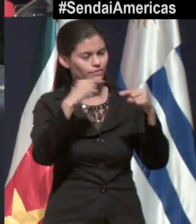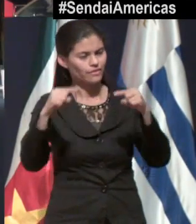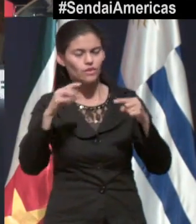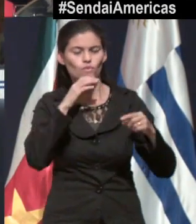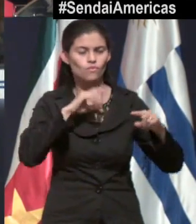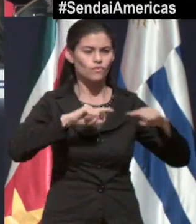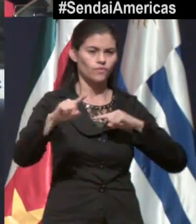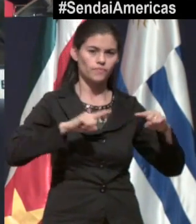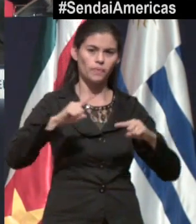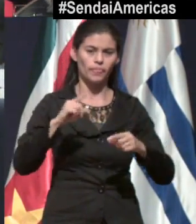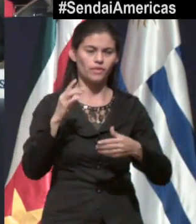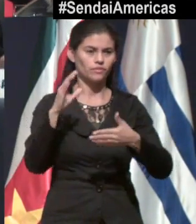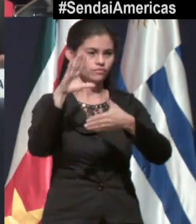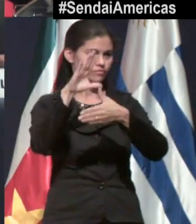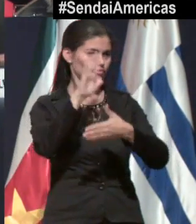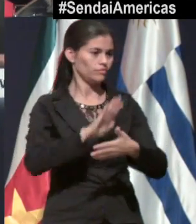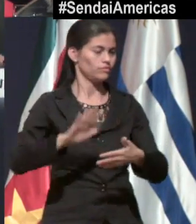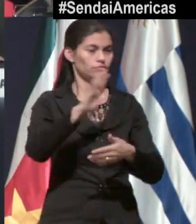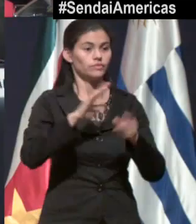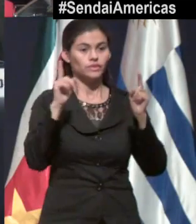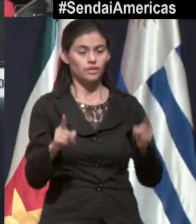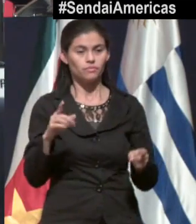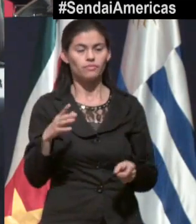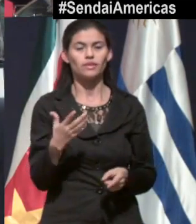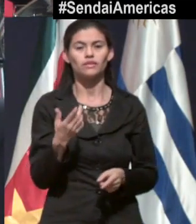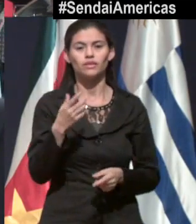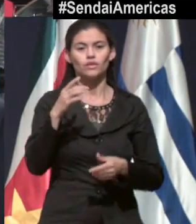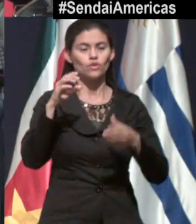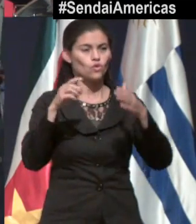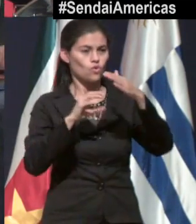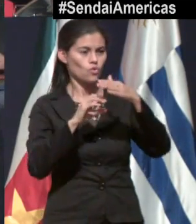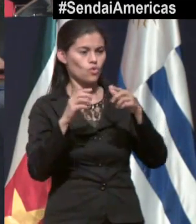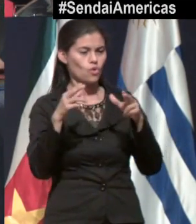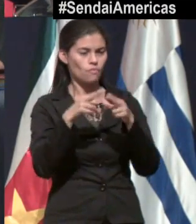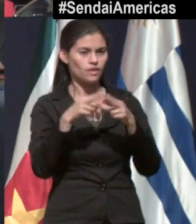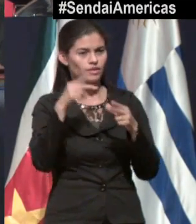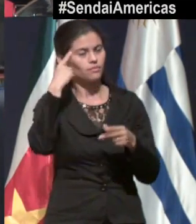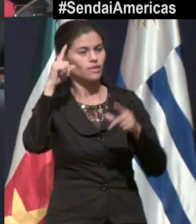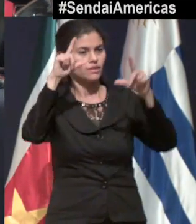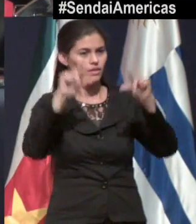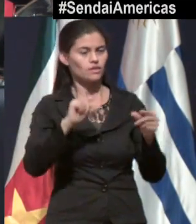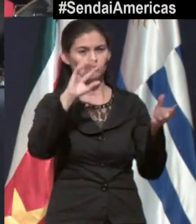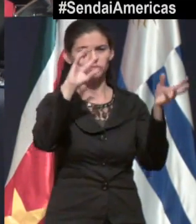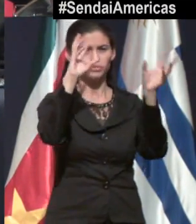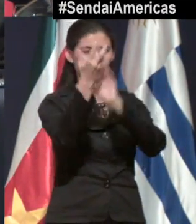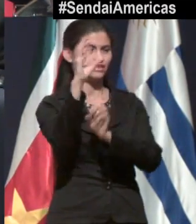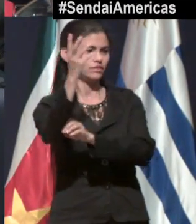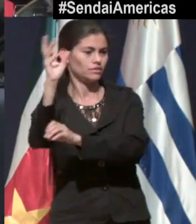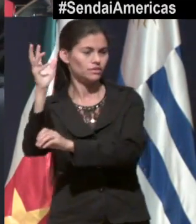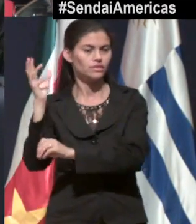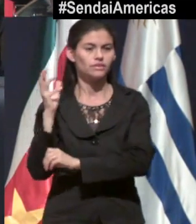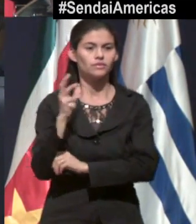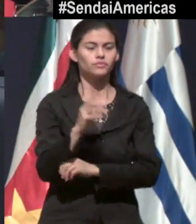del sistema interamericano y muy particularmente del Comité Interamericano para la Reducción de Desastres Naturales que